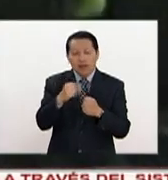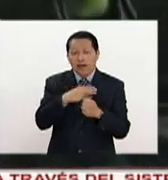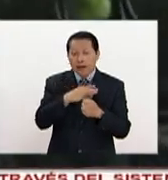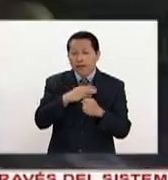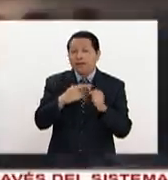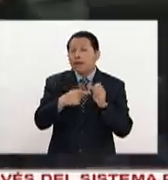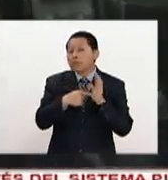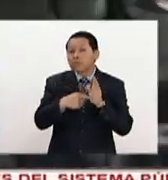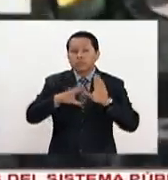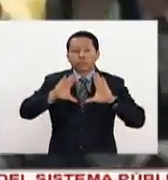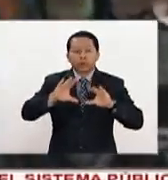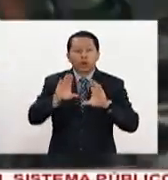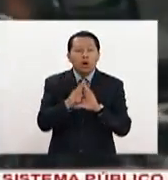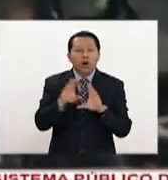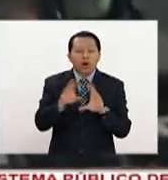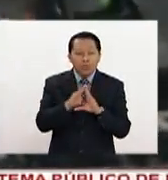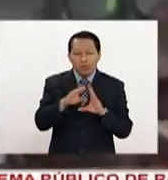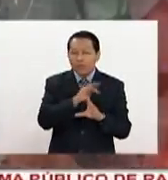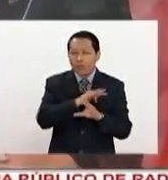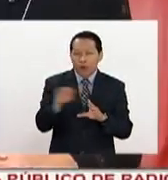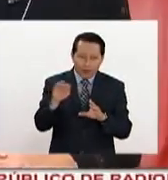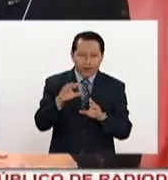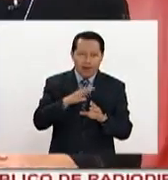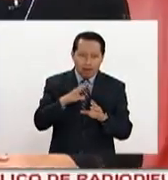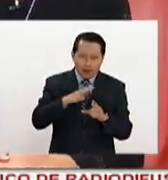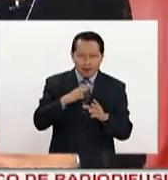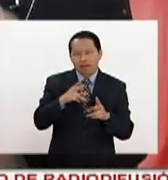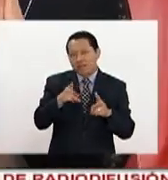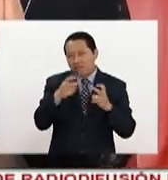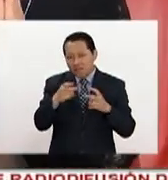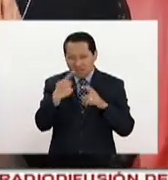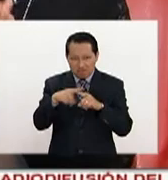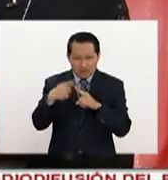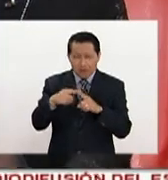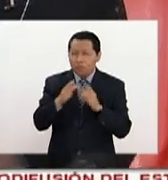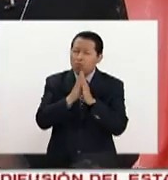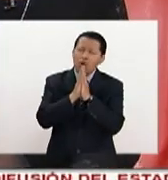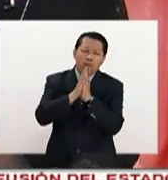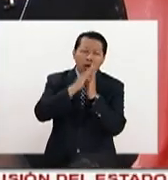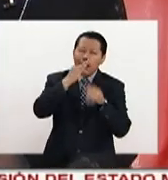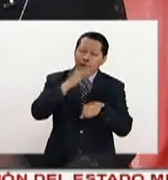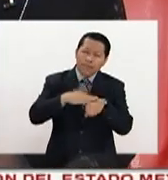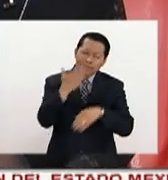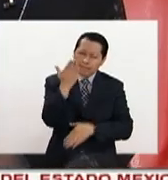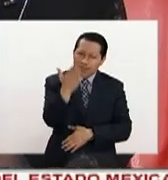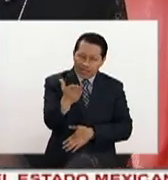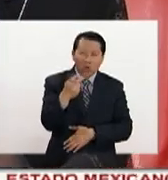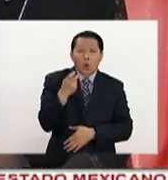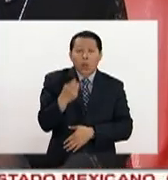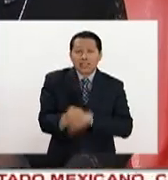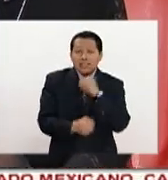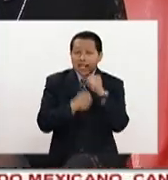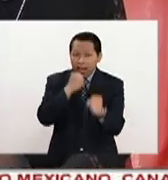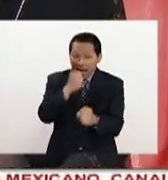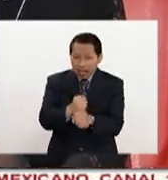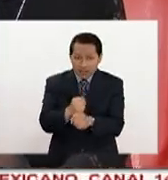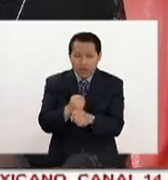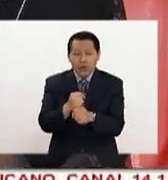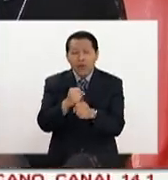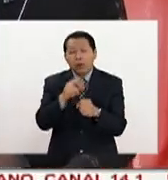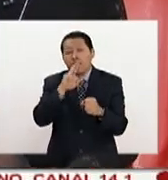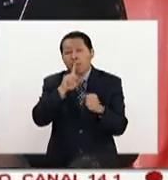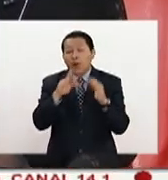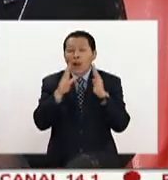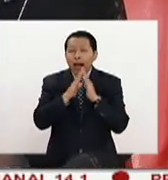a nuestros hijos cómo ser delincuentes. Por favor, yo te voy a pedir de favor que este año te regales una casa